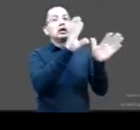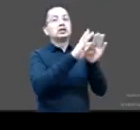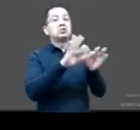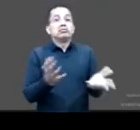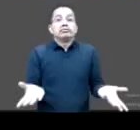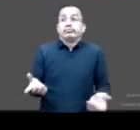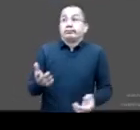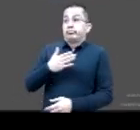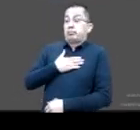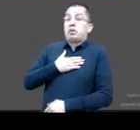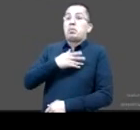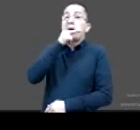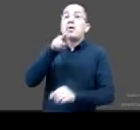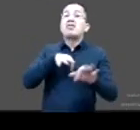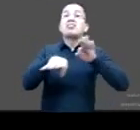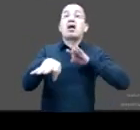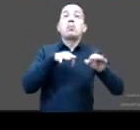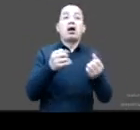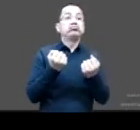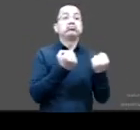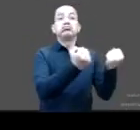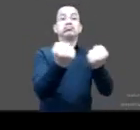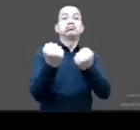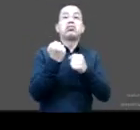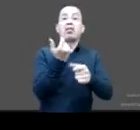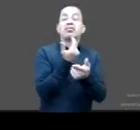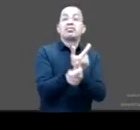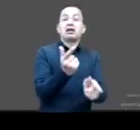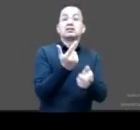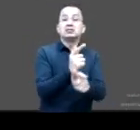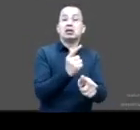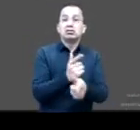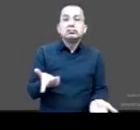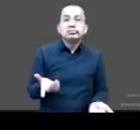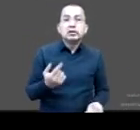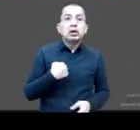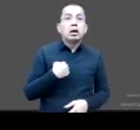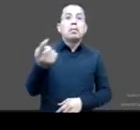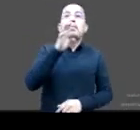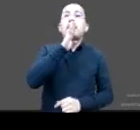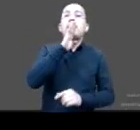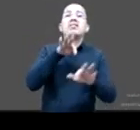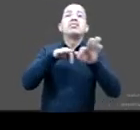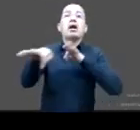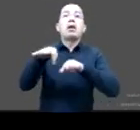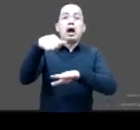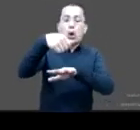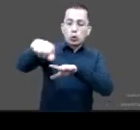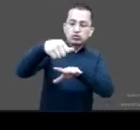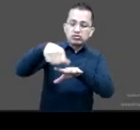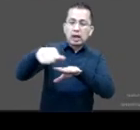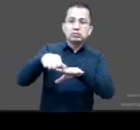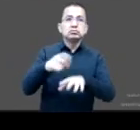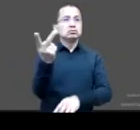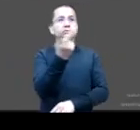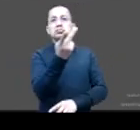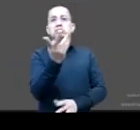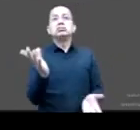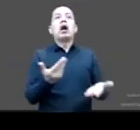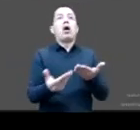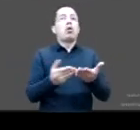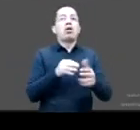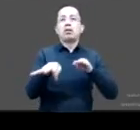era chofer de taxi y mi mamá arreglaba uñas para las señoras los dos se han quedado sin ingresos nos la estamos viendo